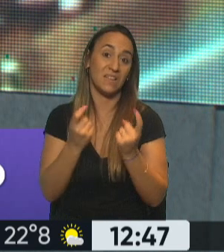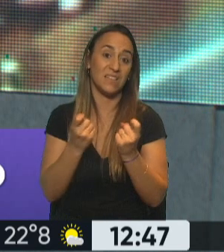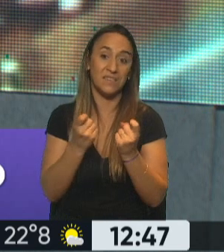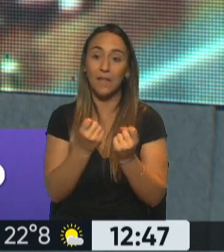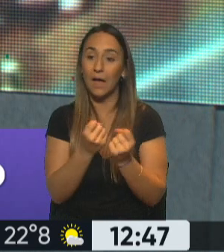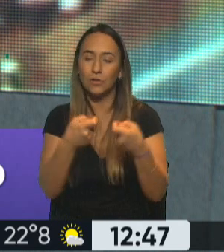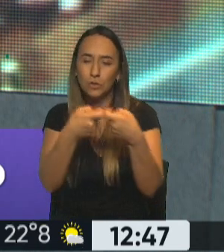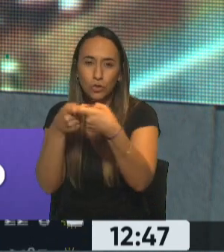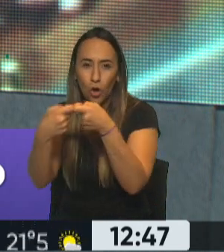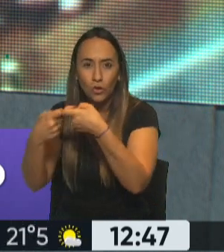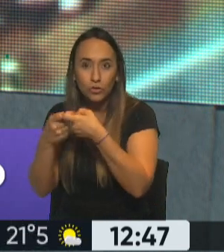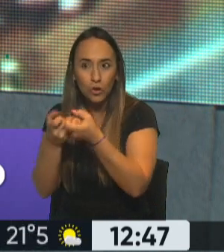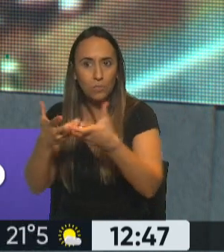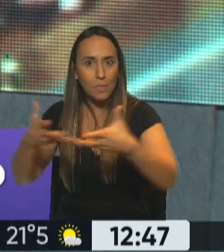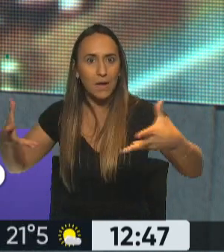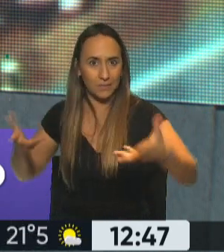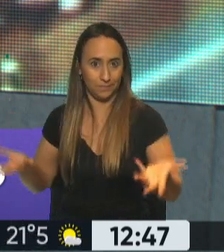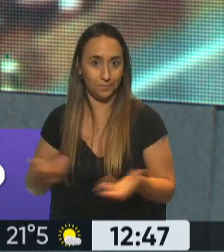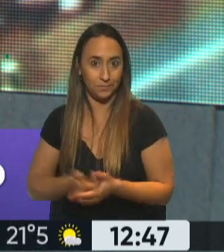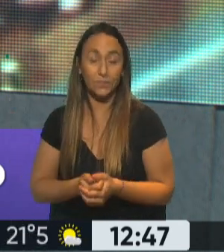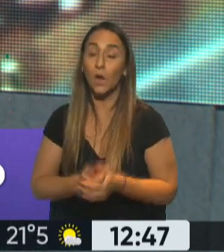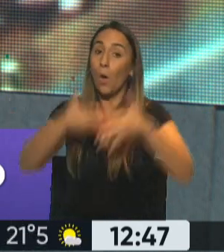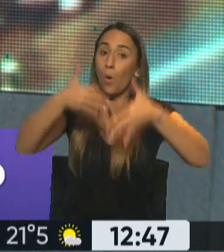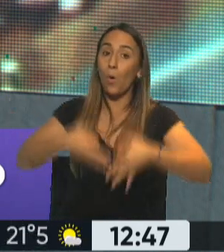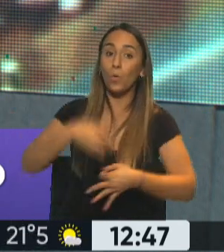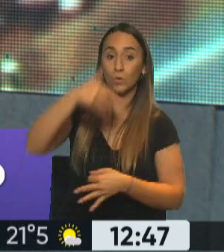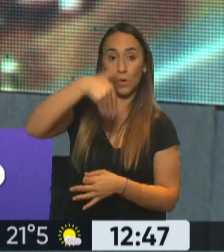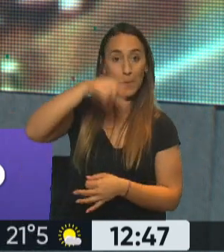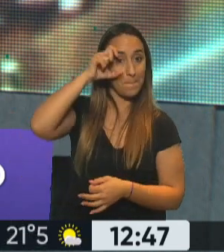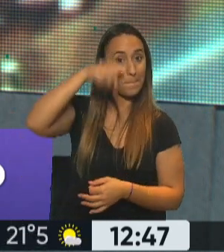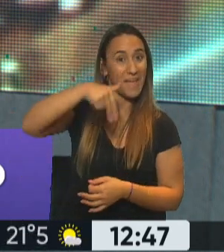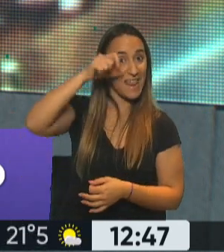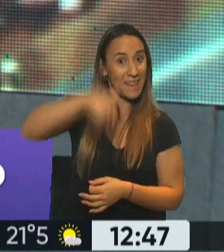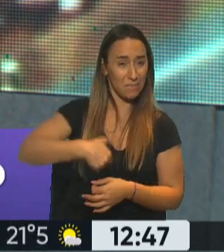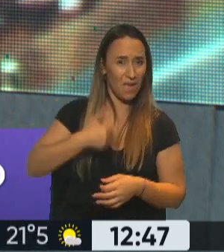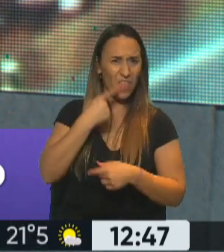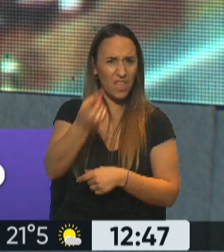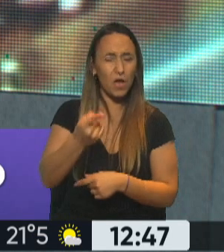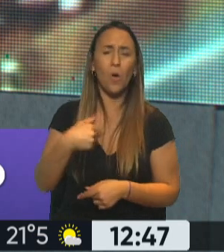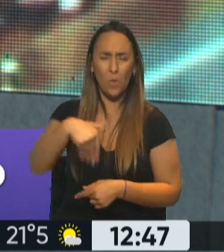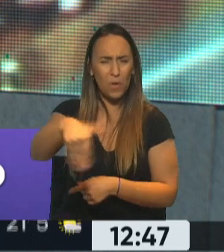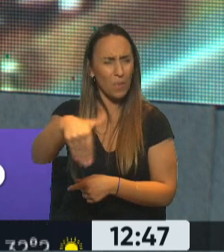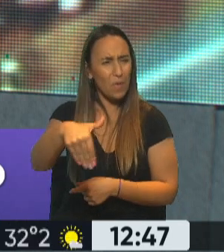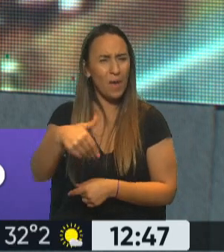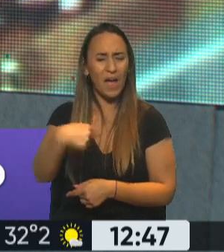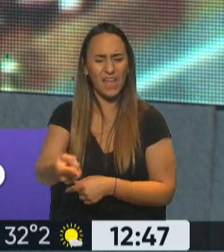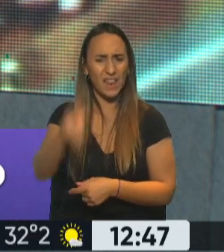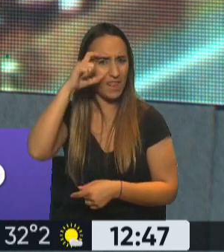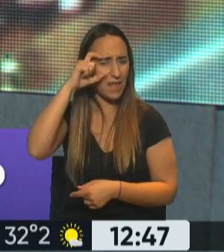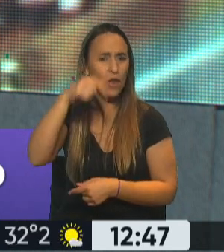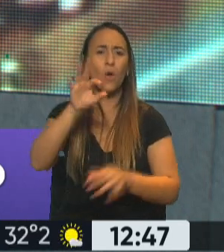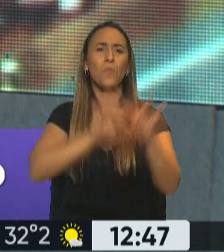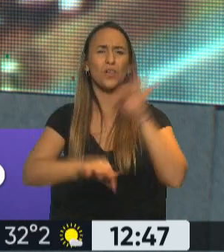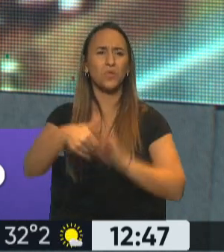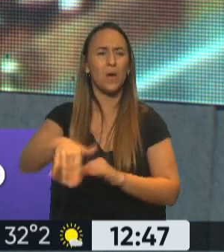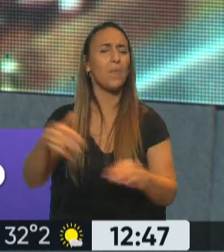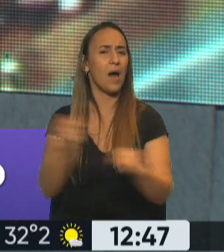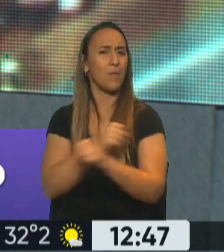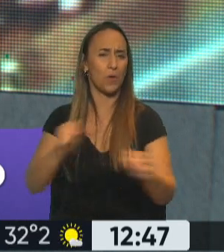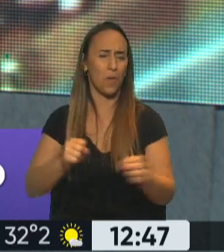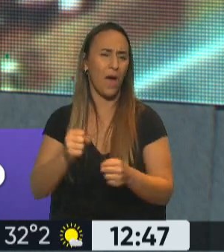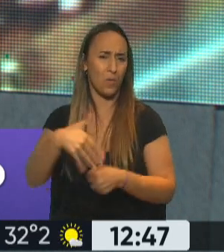Martín Menem? Sí. Justamente planteaba esta necesidad, dice que se va a lograr el consenso, que se va a lograr aprobar en el mes de enero este proyecto. La pregunta